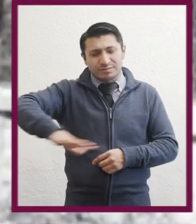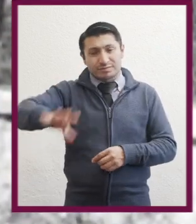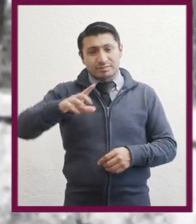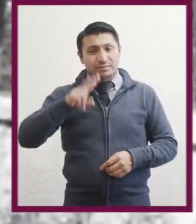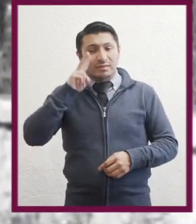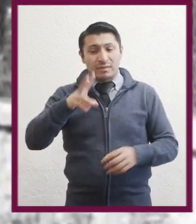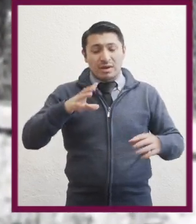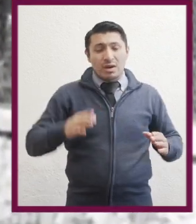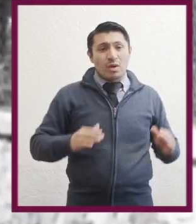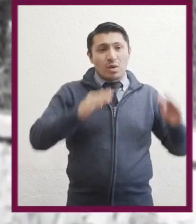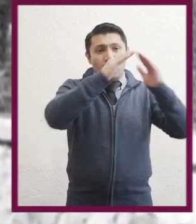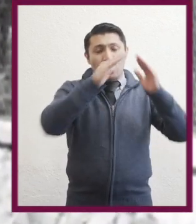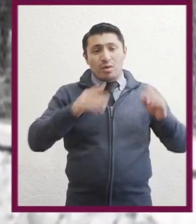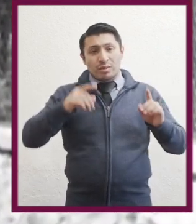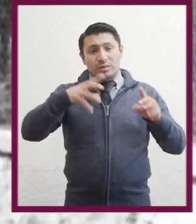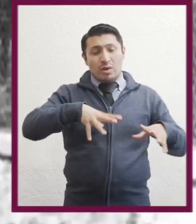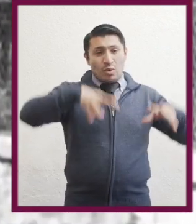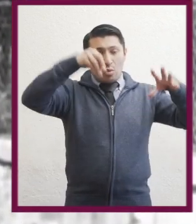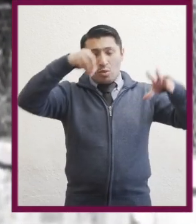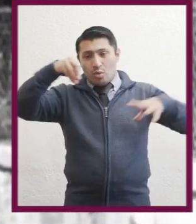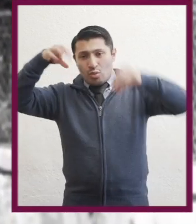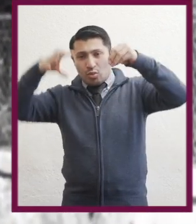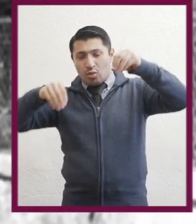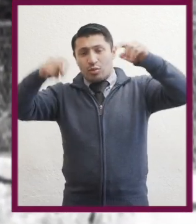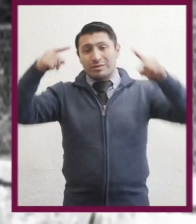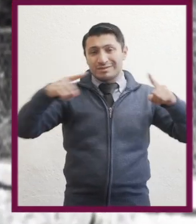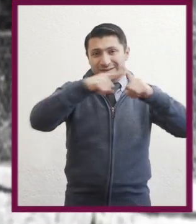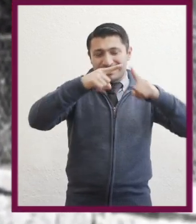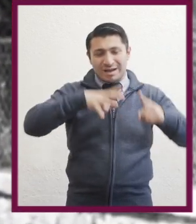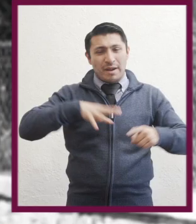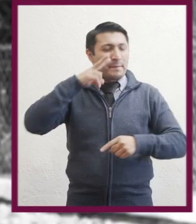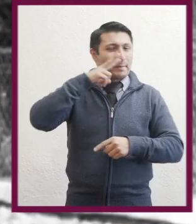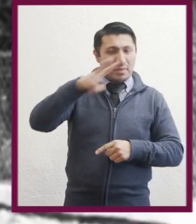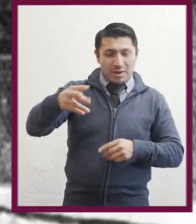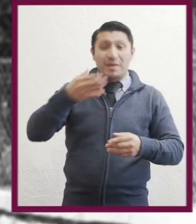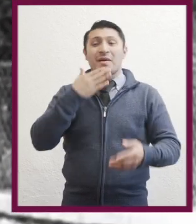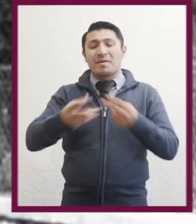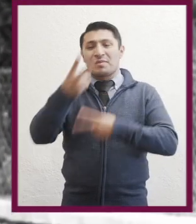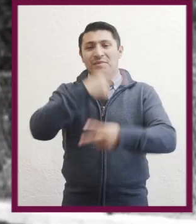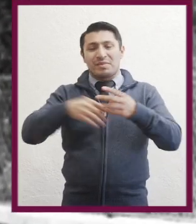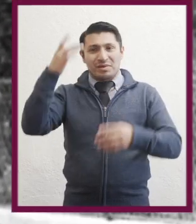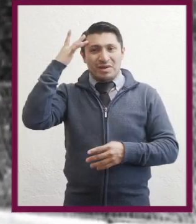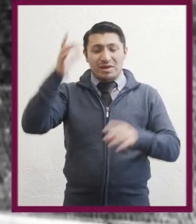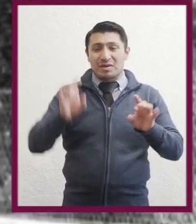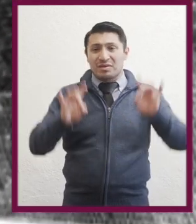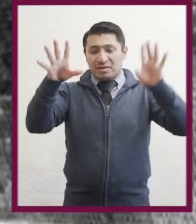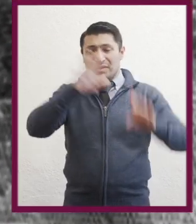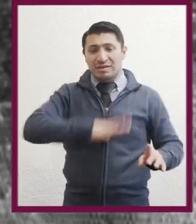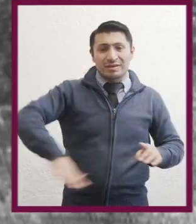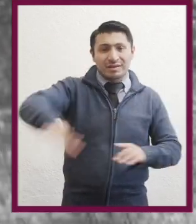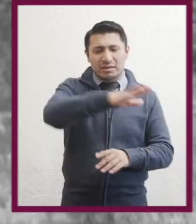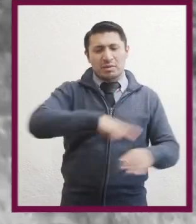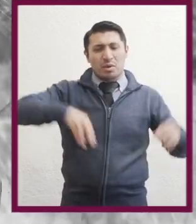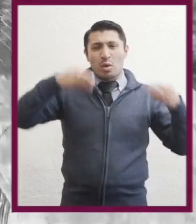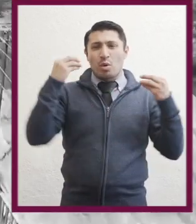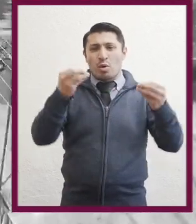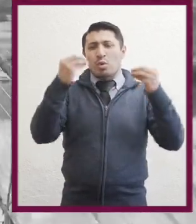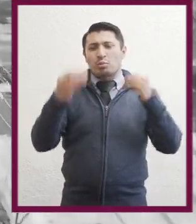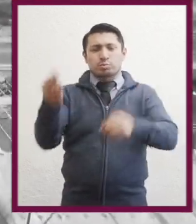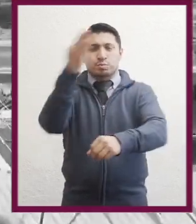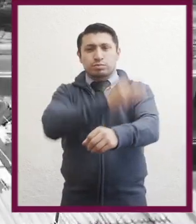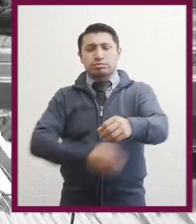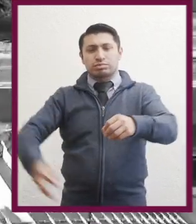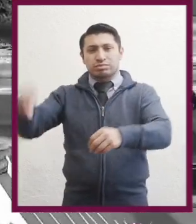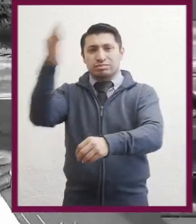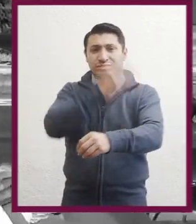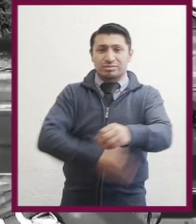Desde este antiguo paraje, las cúpulas del Carmen son una visión constante y nos dan la bienvenida a San Ángel, una